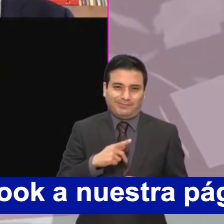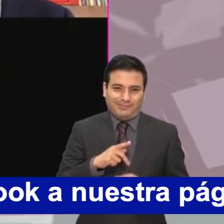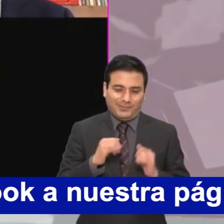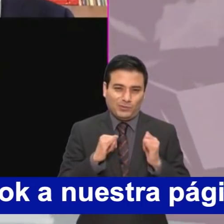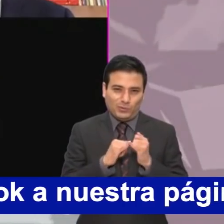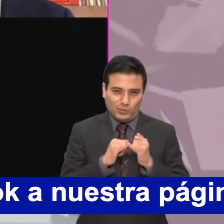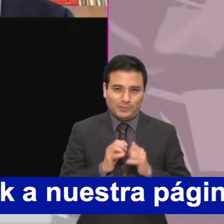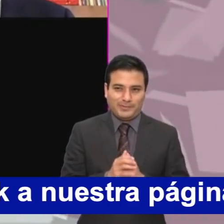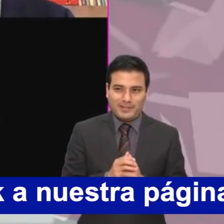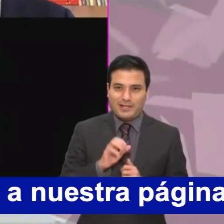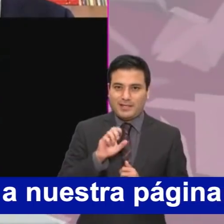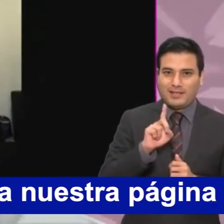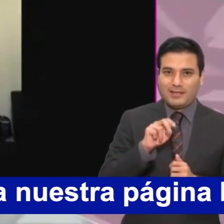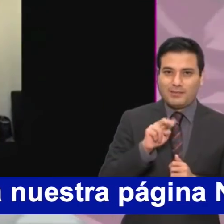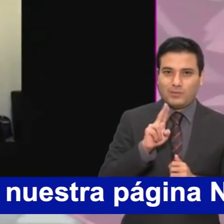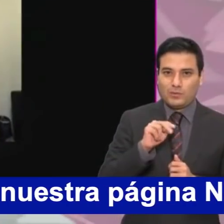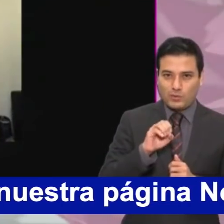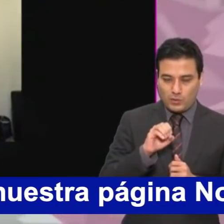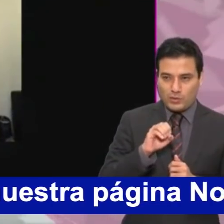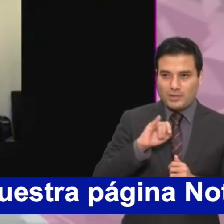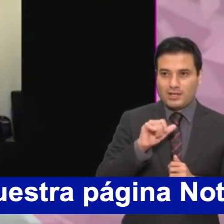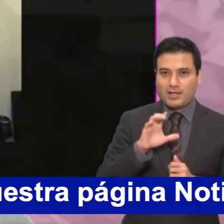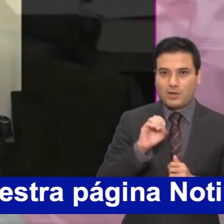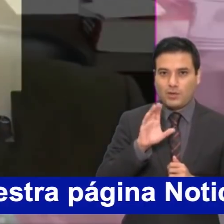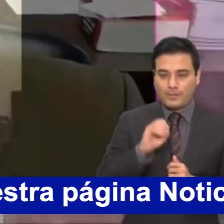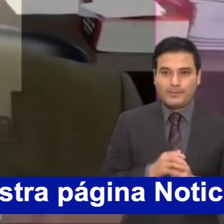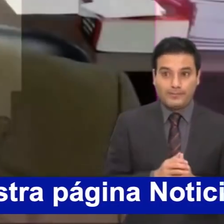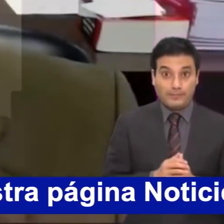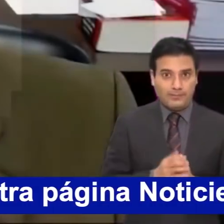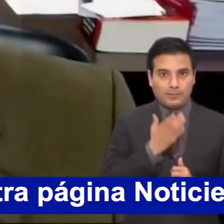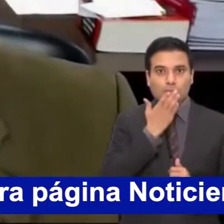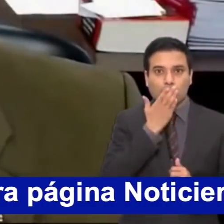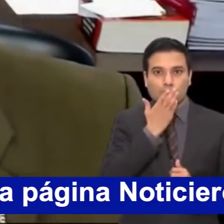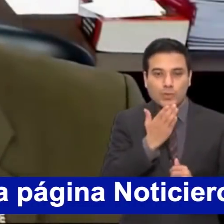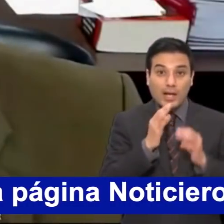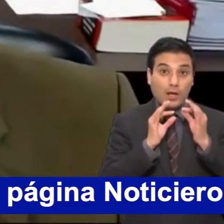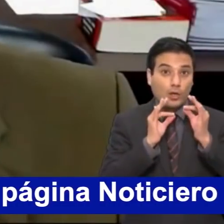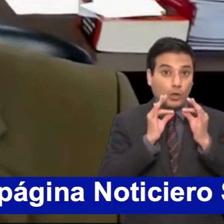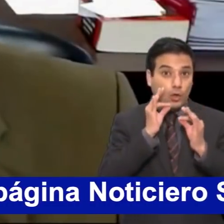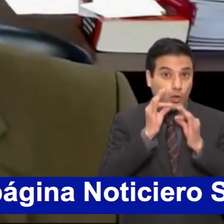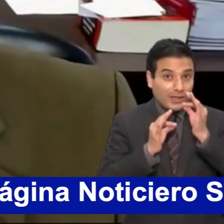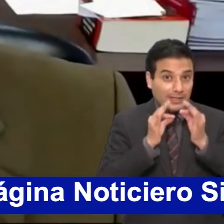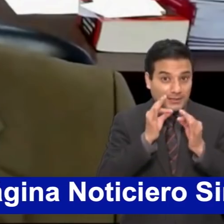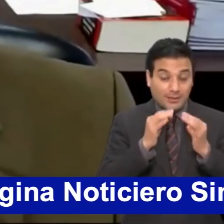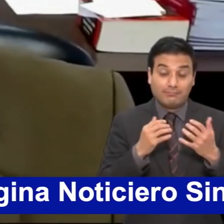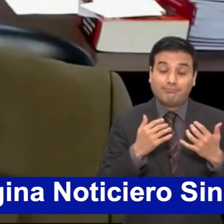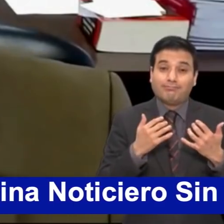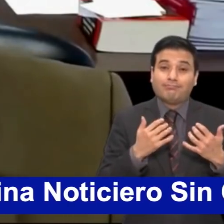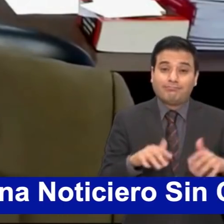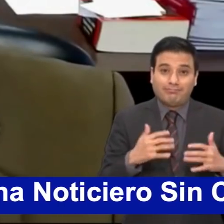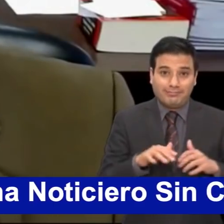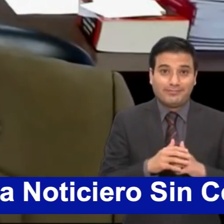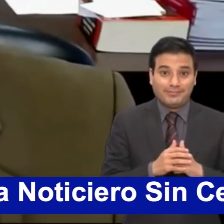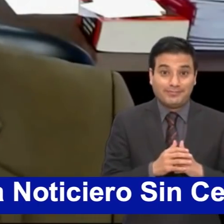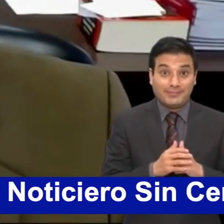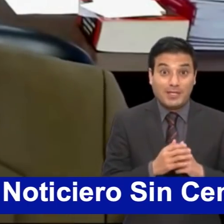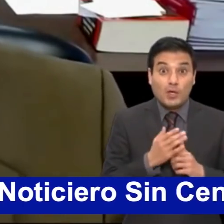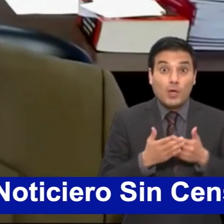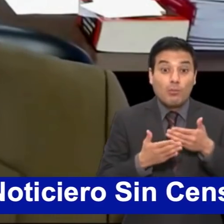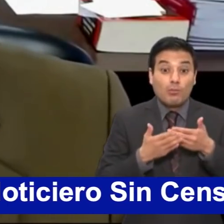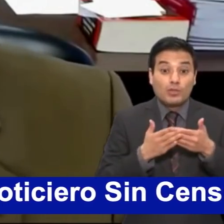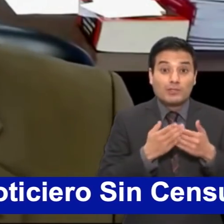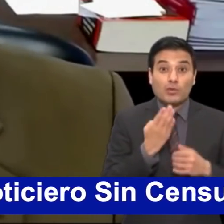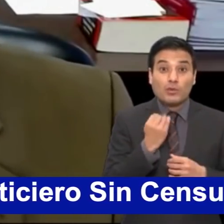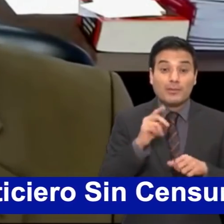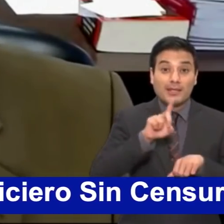al licenciado Edmundo Jacob. Es una buena noticia, muy buena noticia, diría yo, que a 9 días de que inicien las